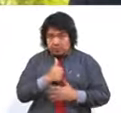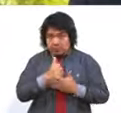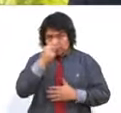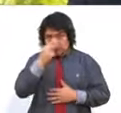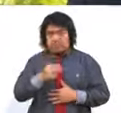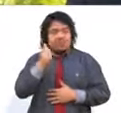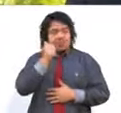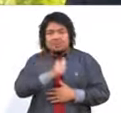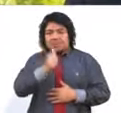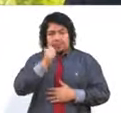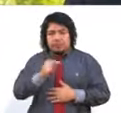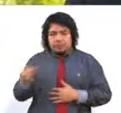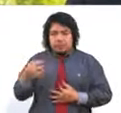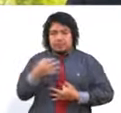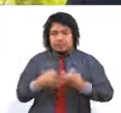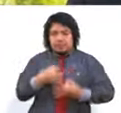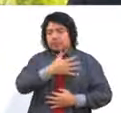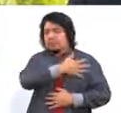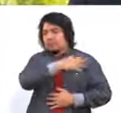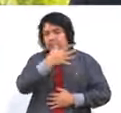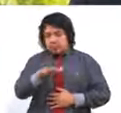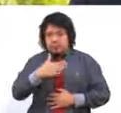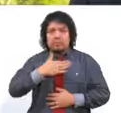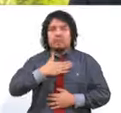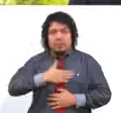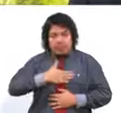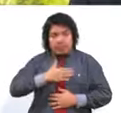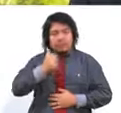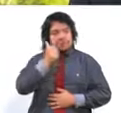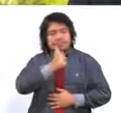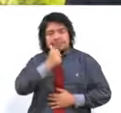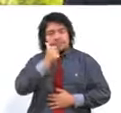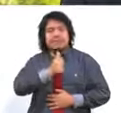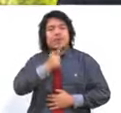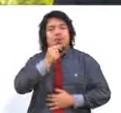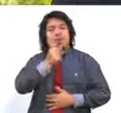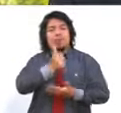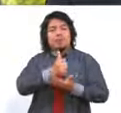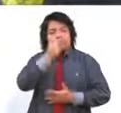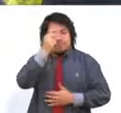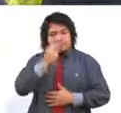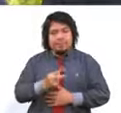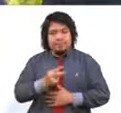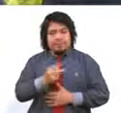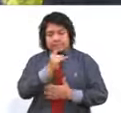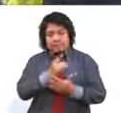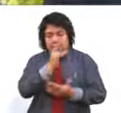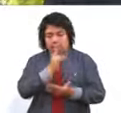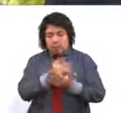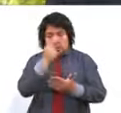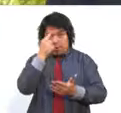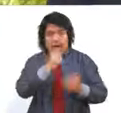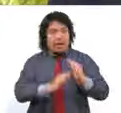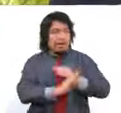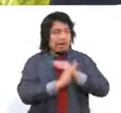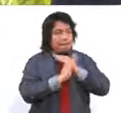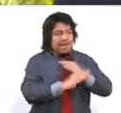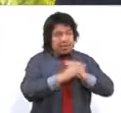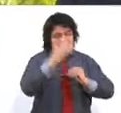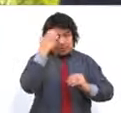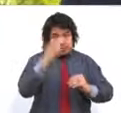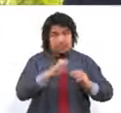son en coordinación con la Fiscalía General de Justicia y todas las herramientas con las que cuenta la Policía de la Ciudad de México son para prevención del delito o